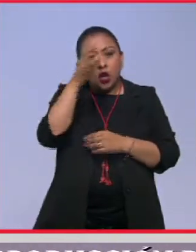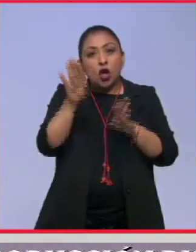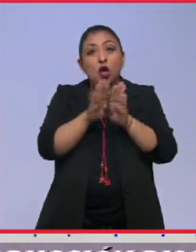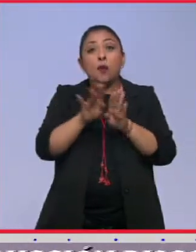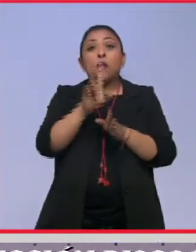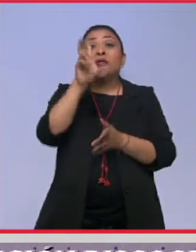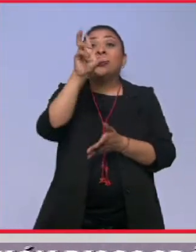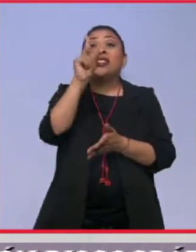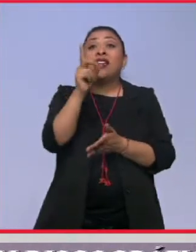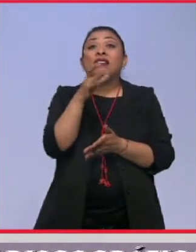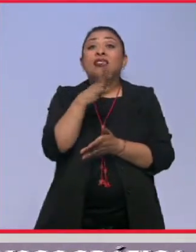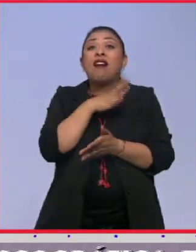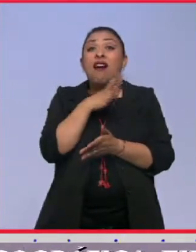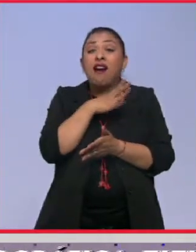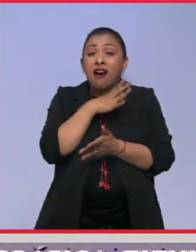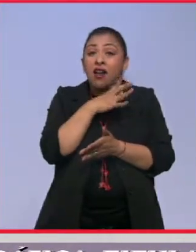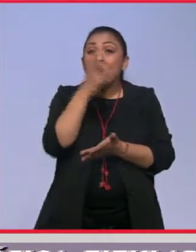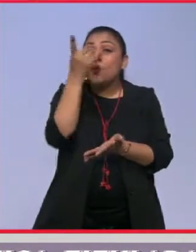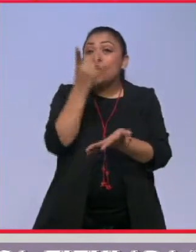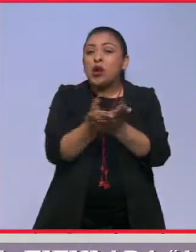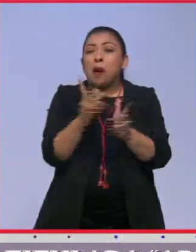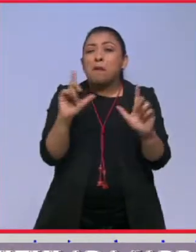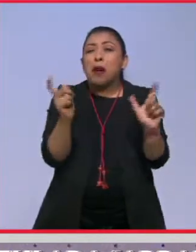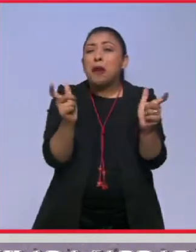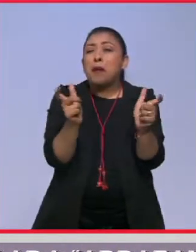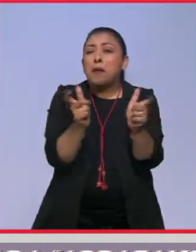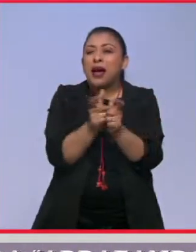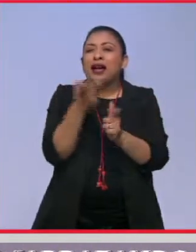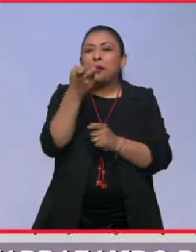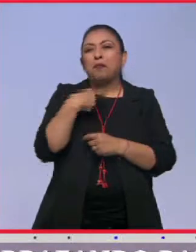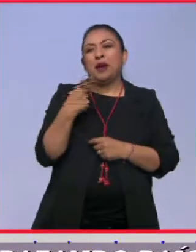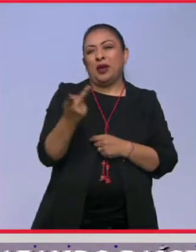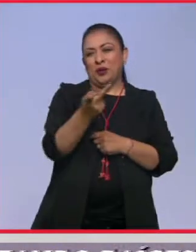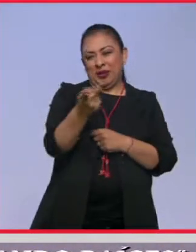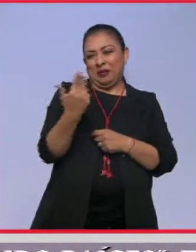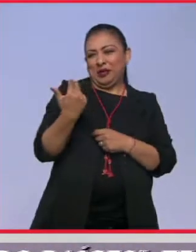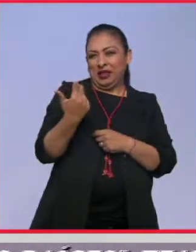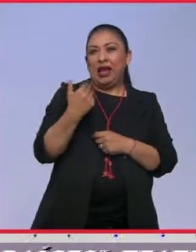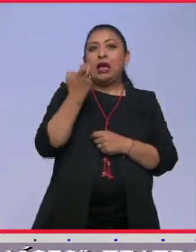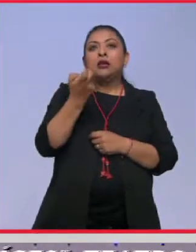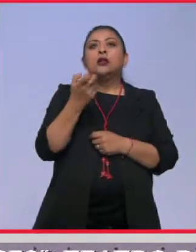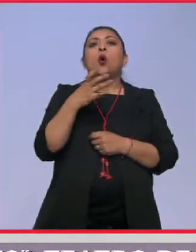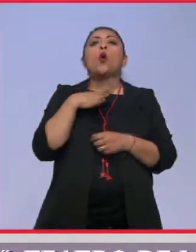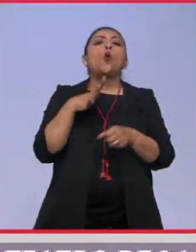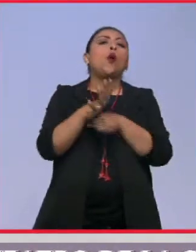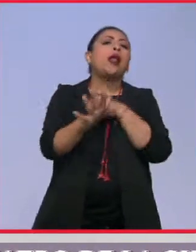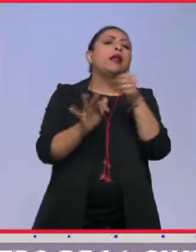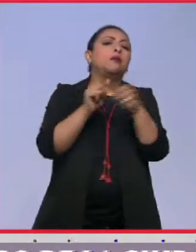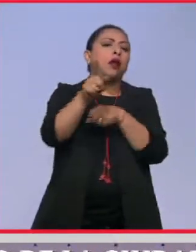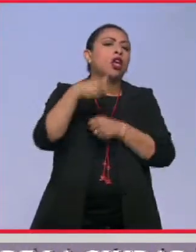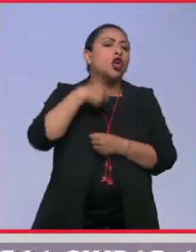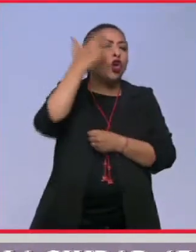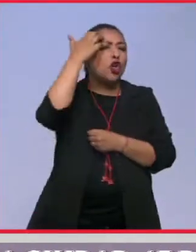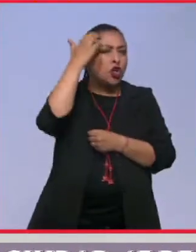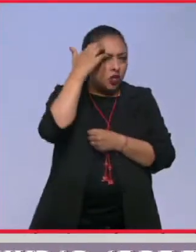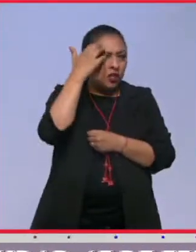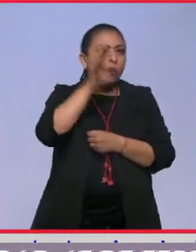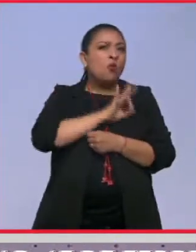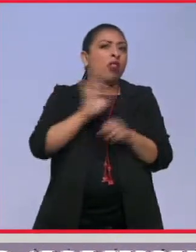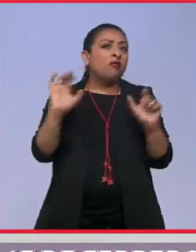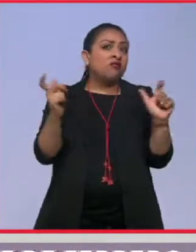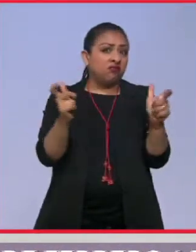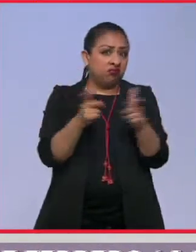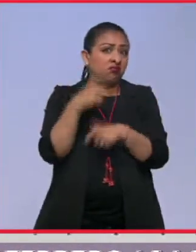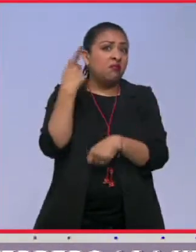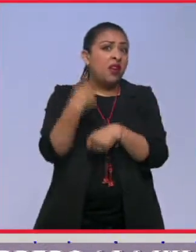quedan 30 ejemplares, es lo que le preguntamos hace un momento y lo que detona nuestra pregunta, ¿qué animales conocen que estén en peligro de